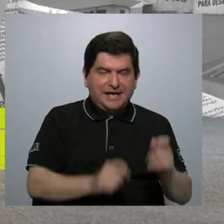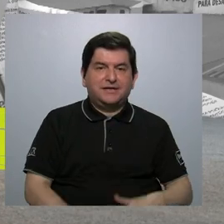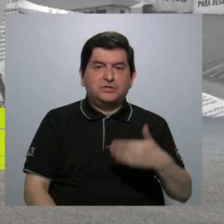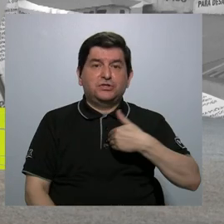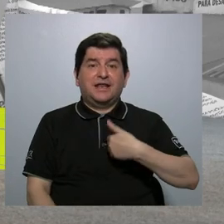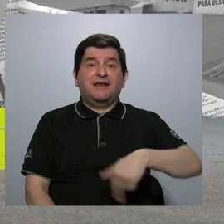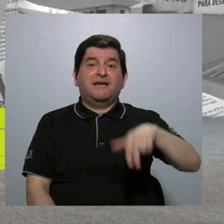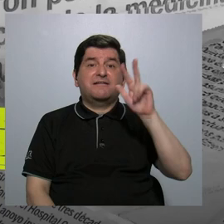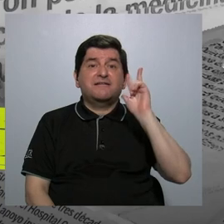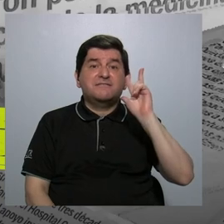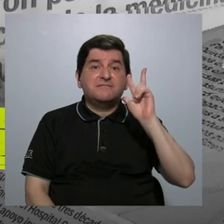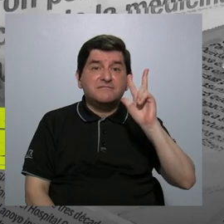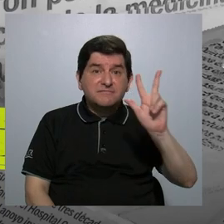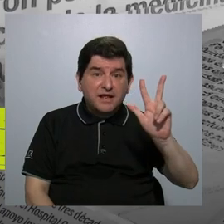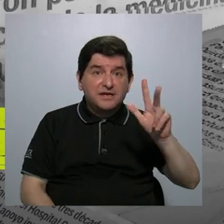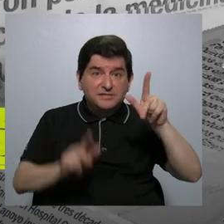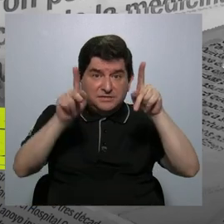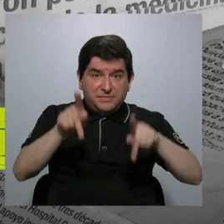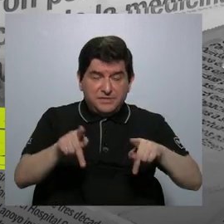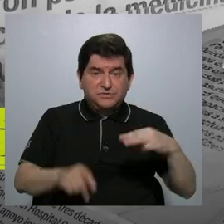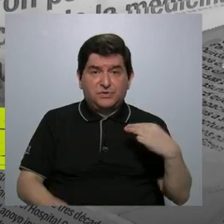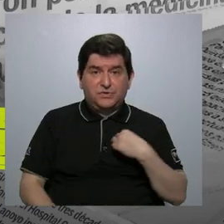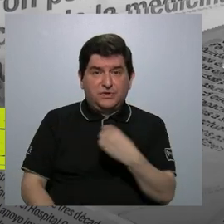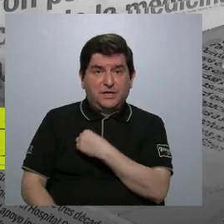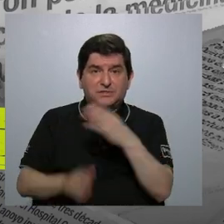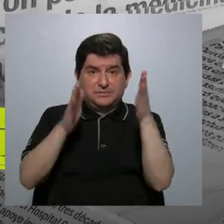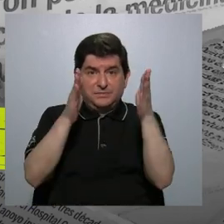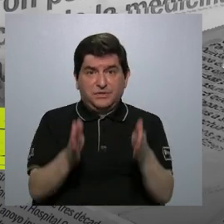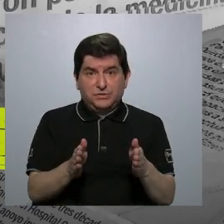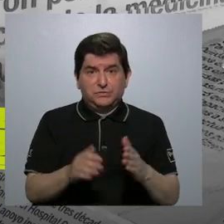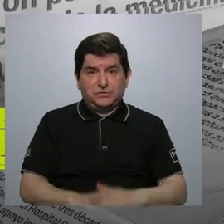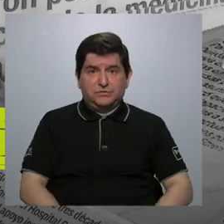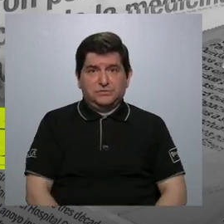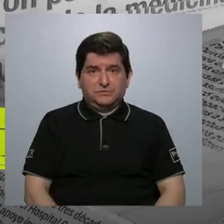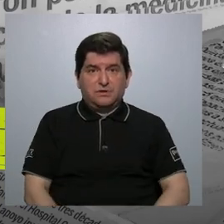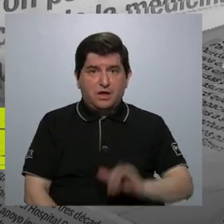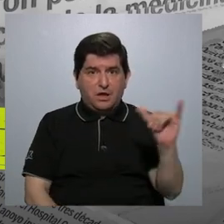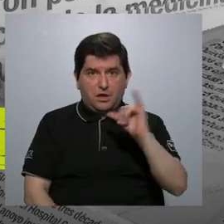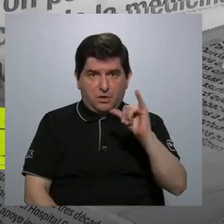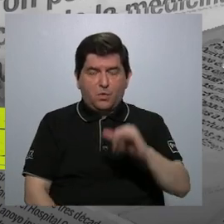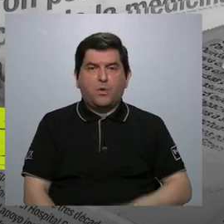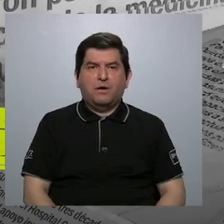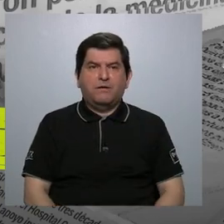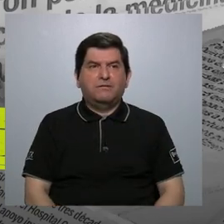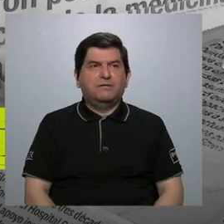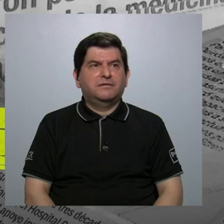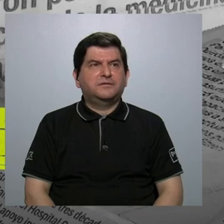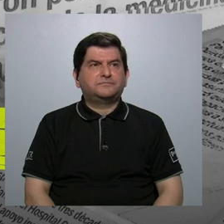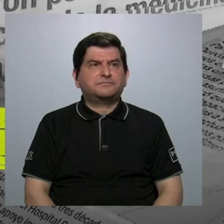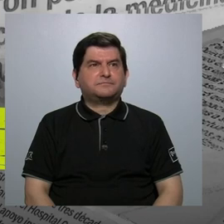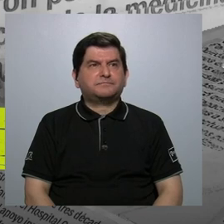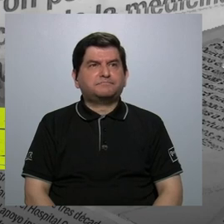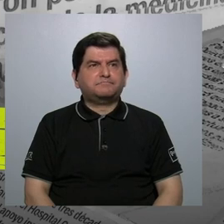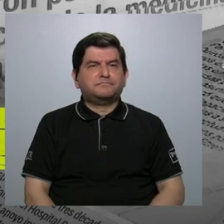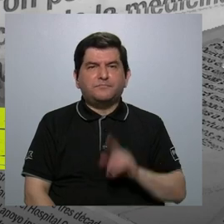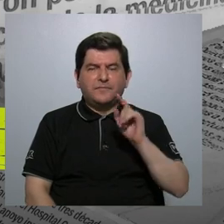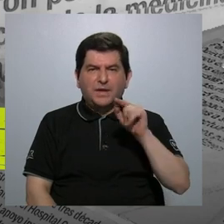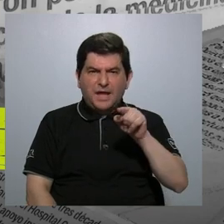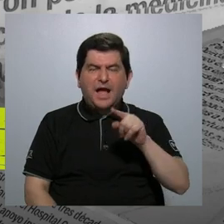tenido 3 personas ministras y también como con una